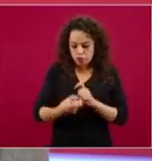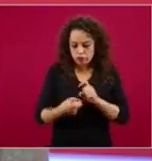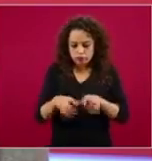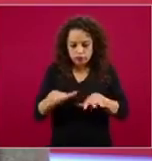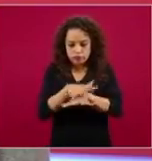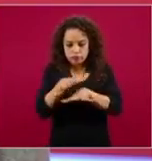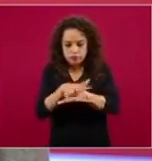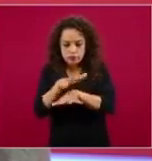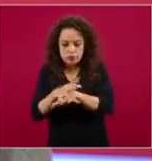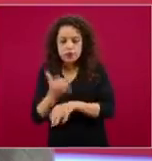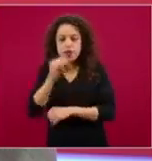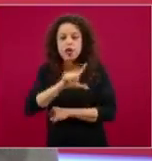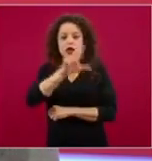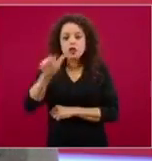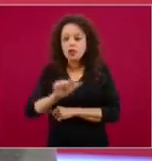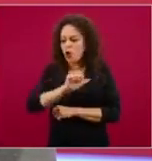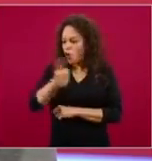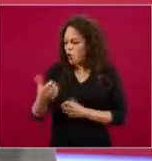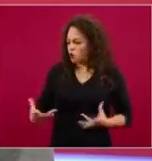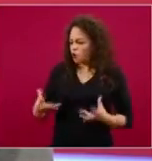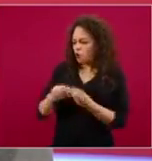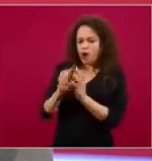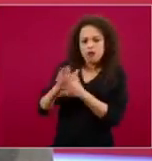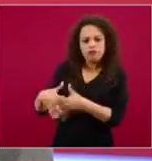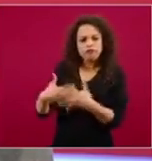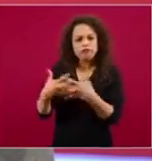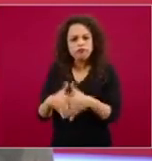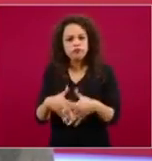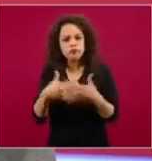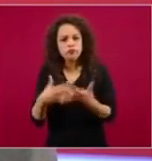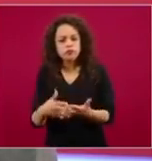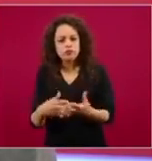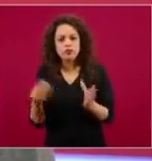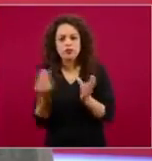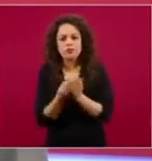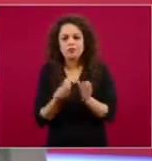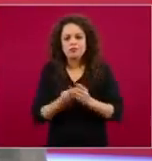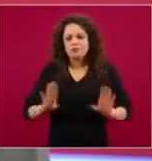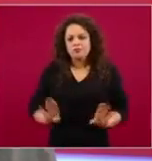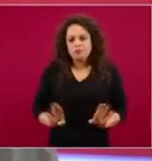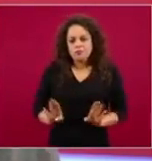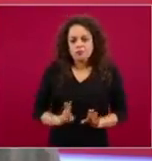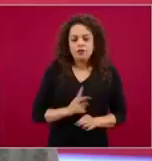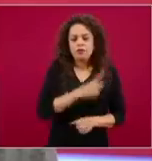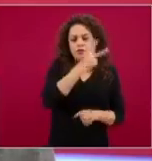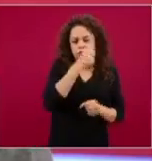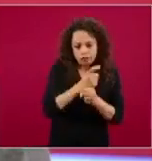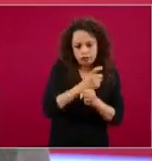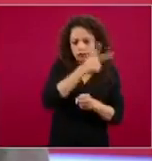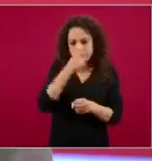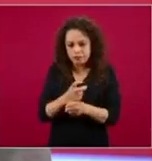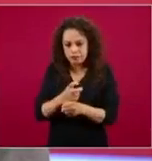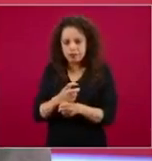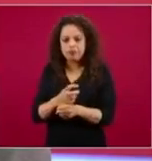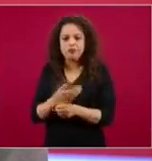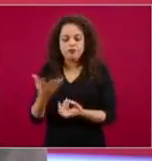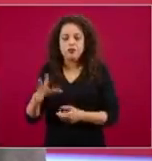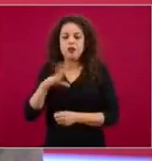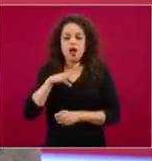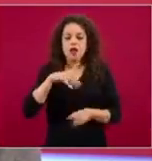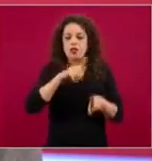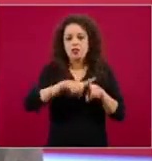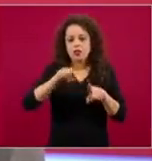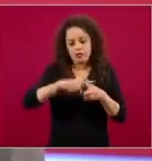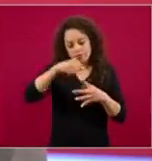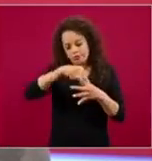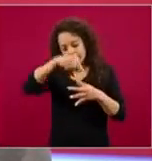recombinan también con otros tipos y subtipos y al final pueden predominar variantes o tipos y